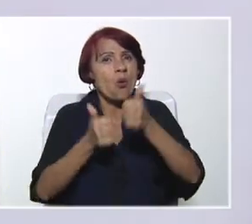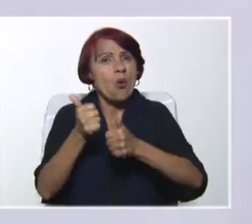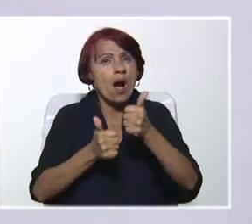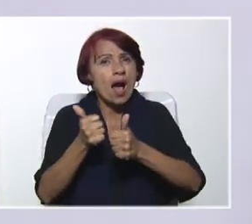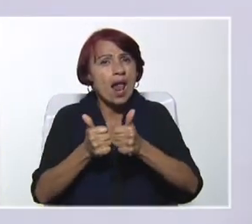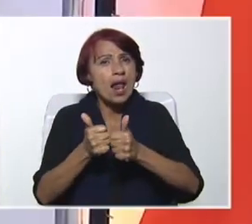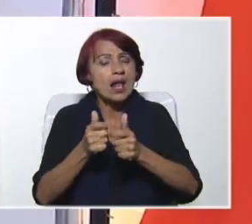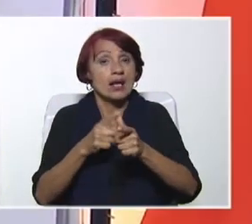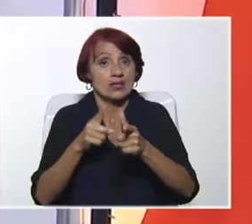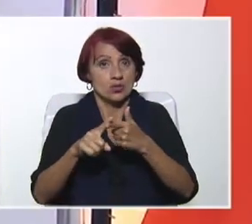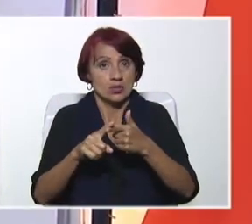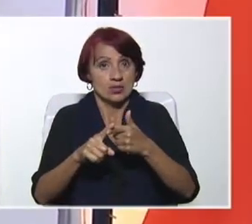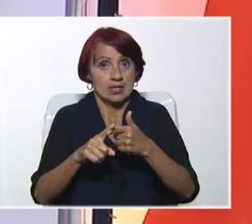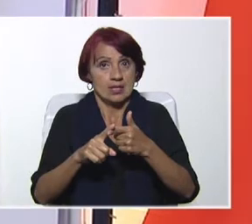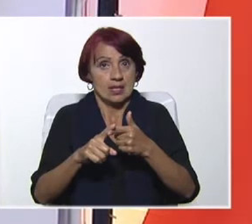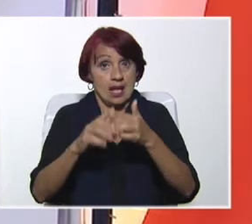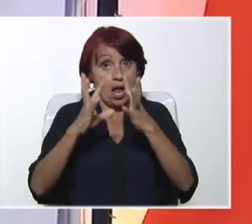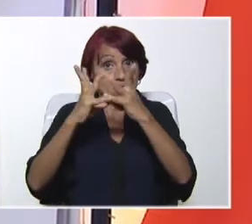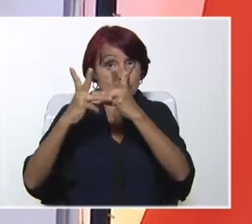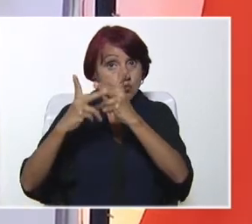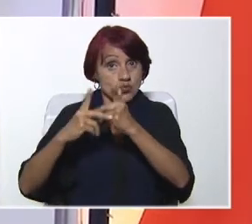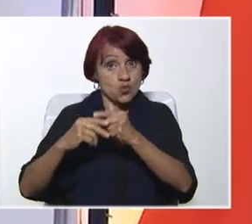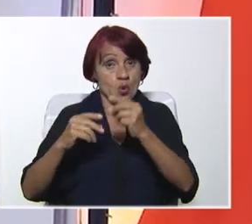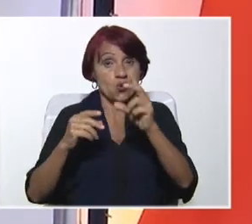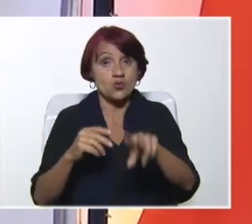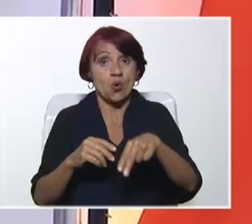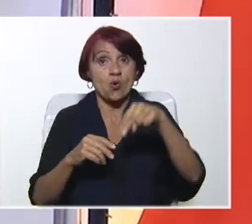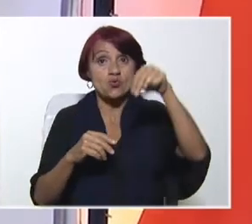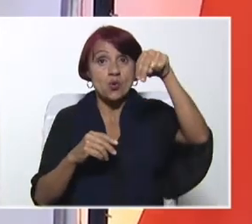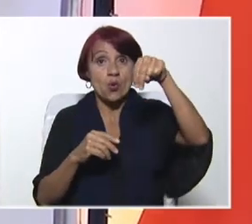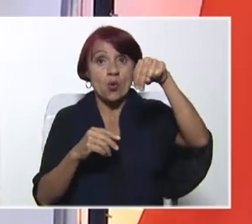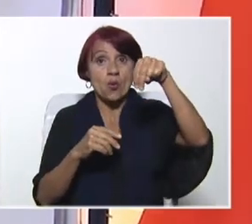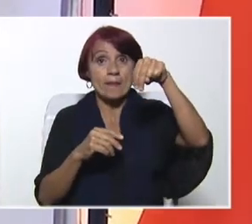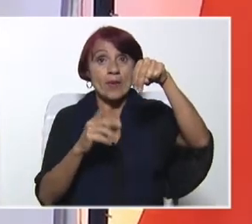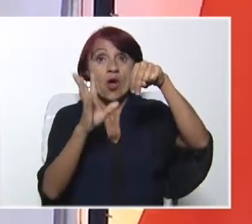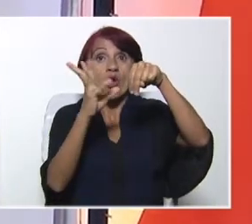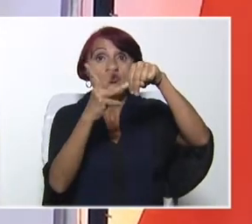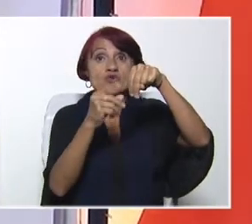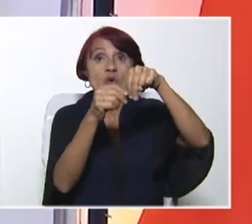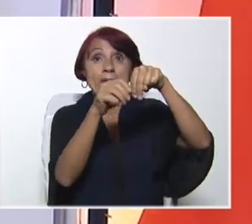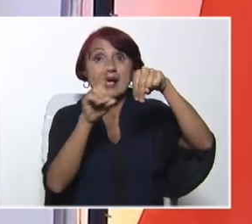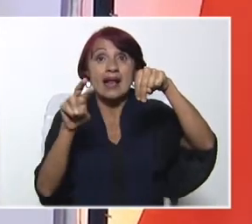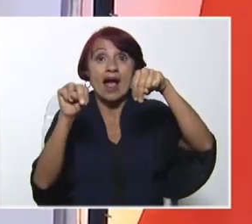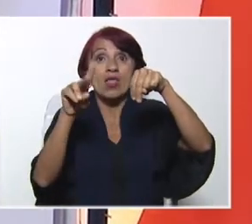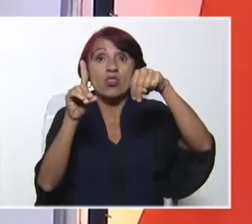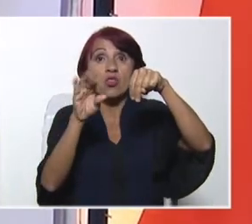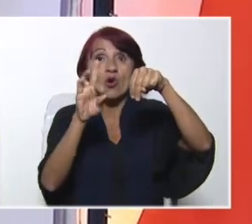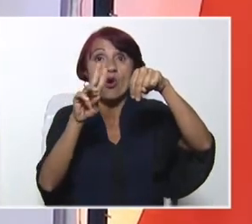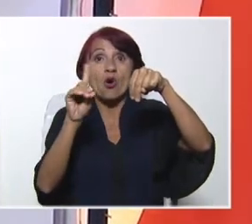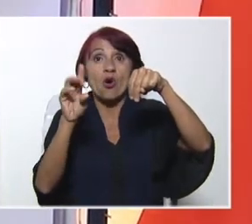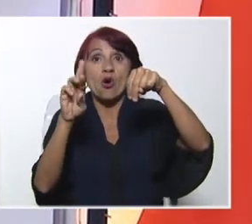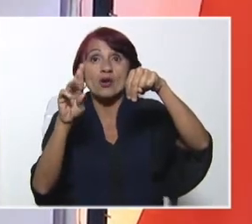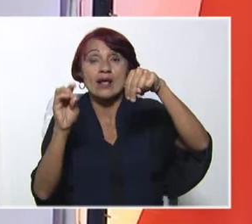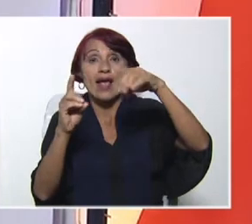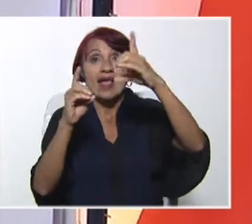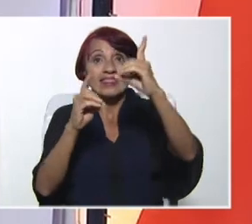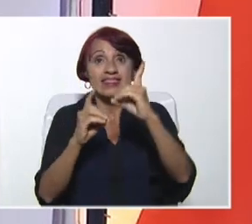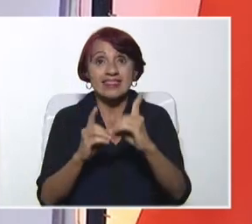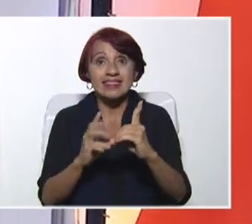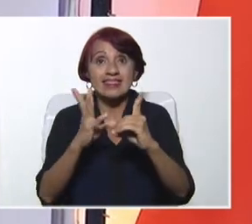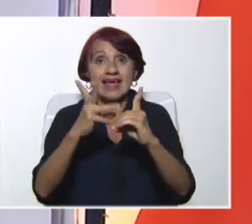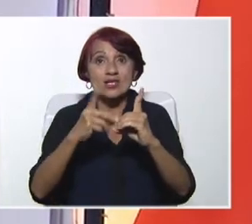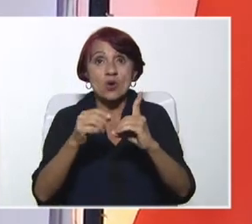como tenemos los grados en el numerador, en la razón lo colocamos en el denominador, de manera que se nos